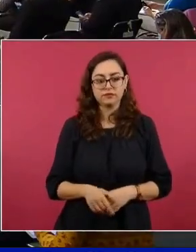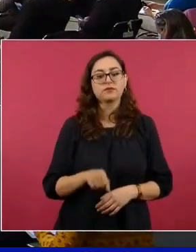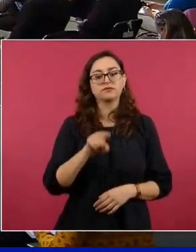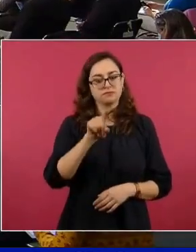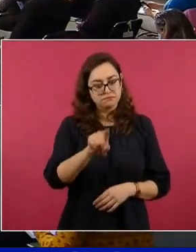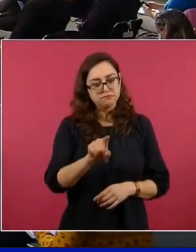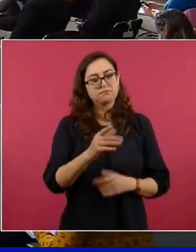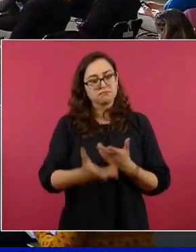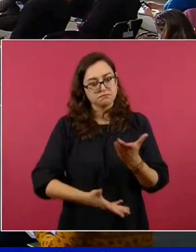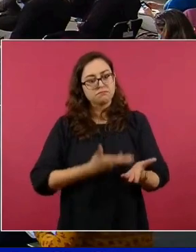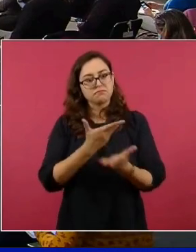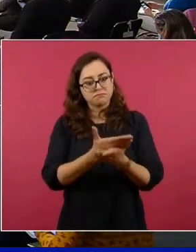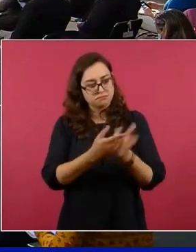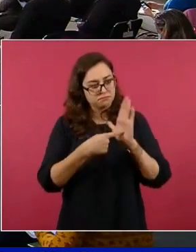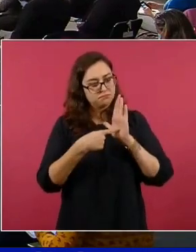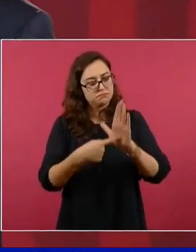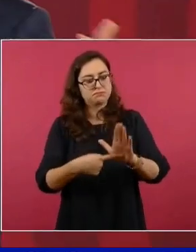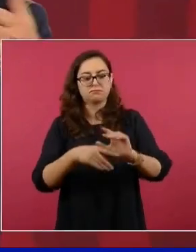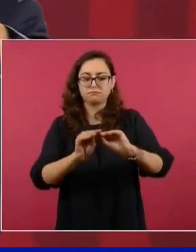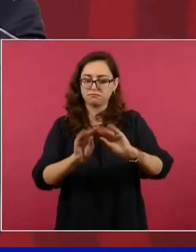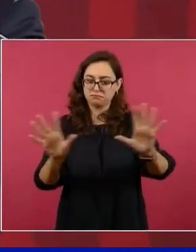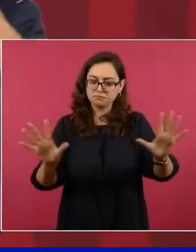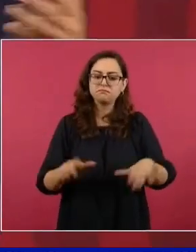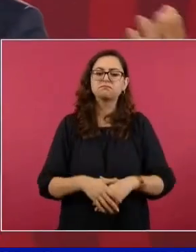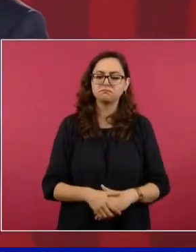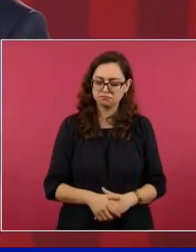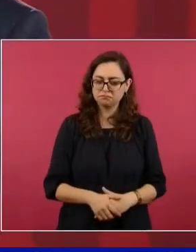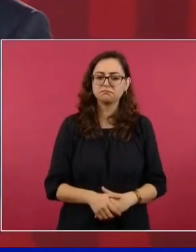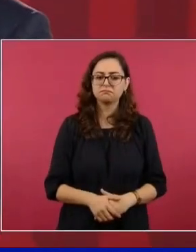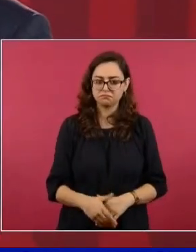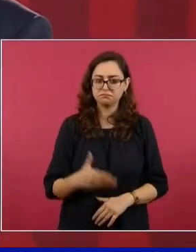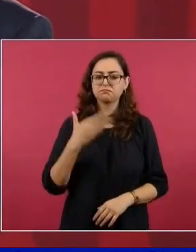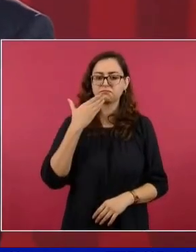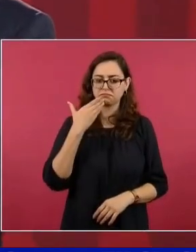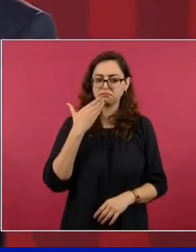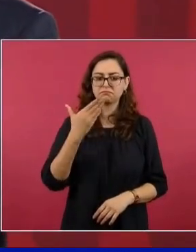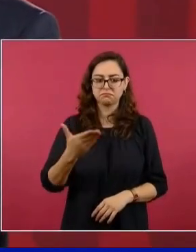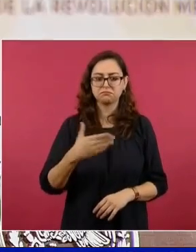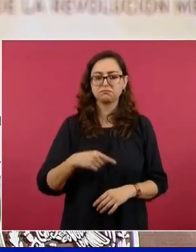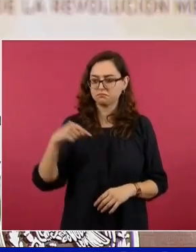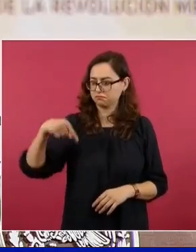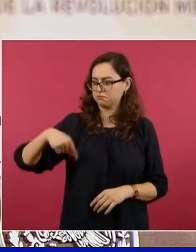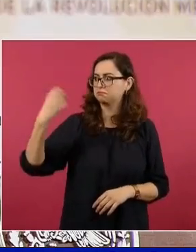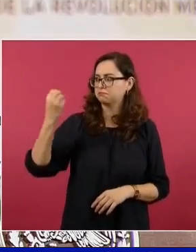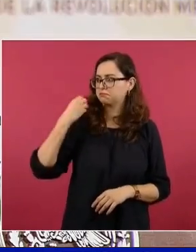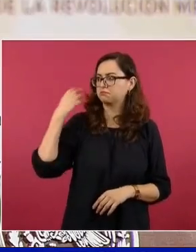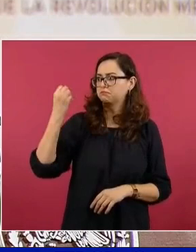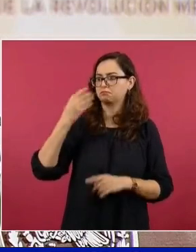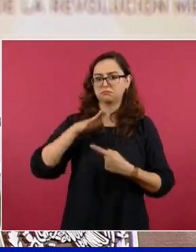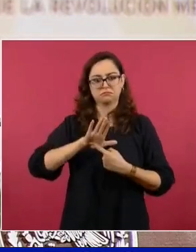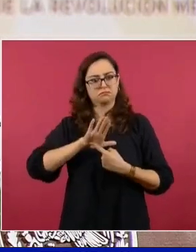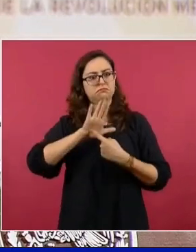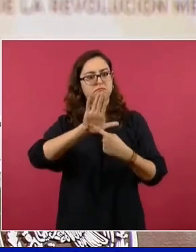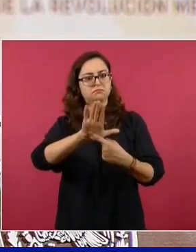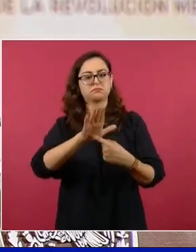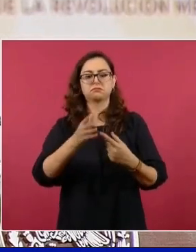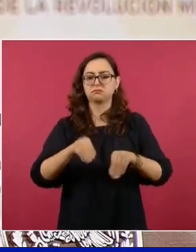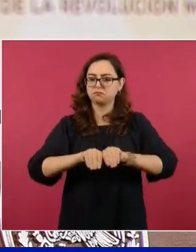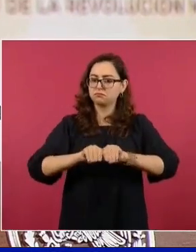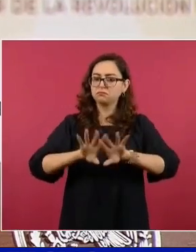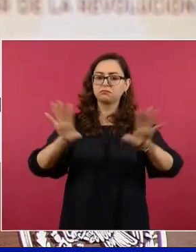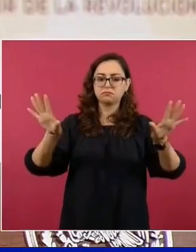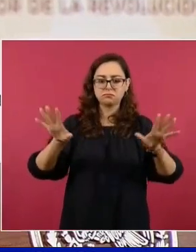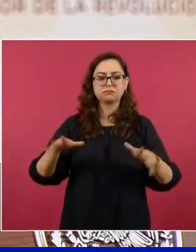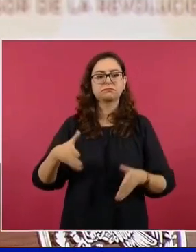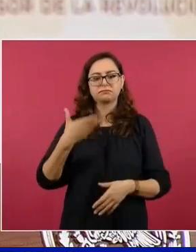esto así, con toda transparencia. Para eso son estas conferencias, son diálogos